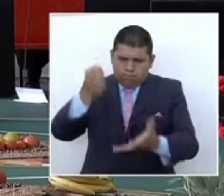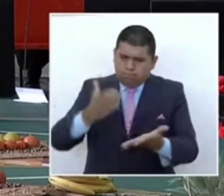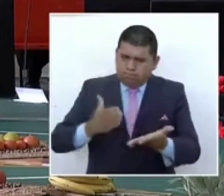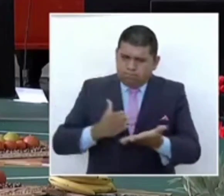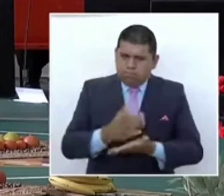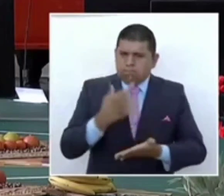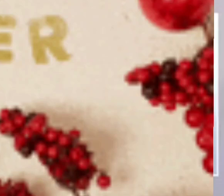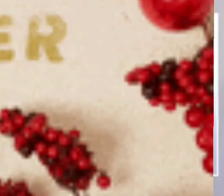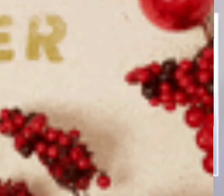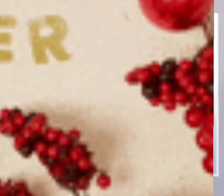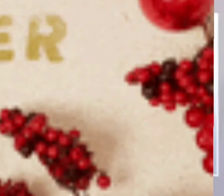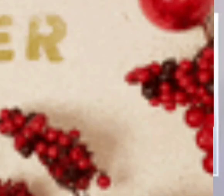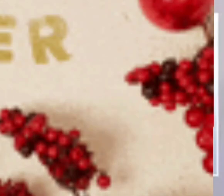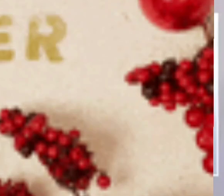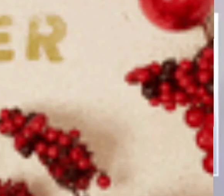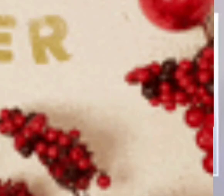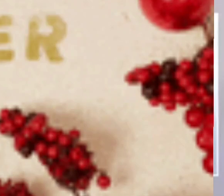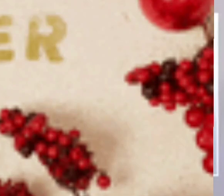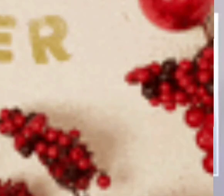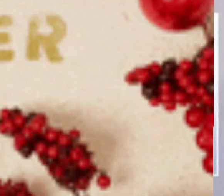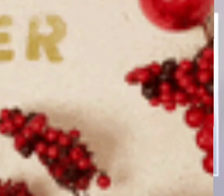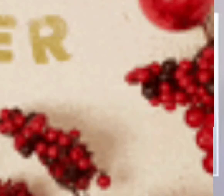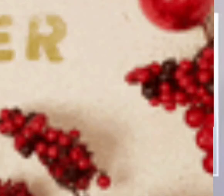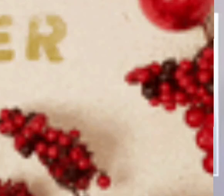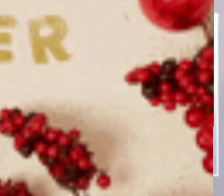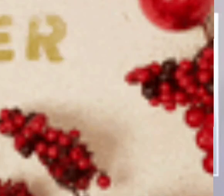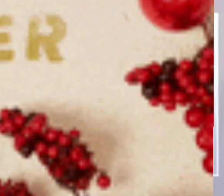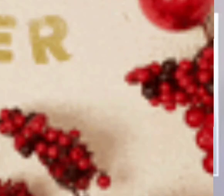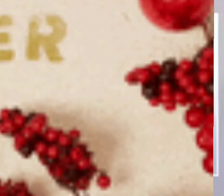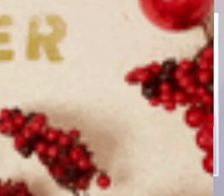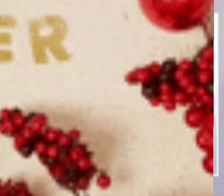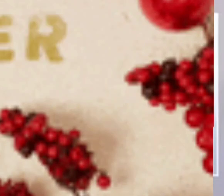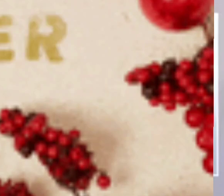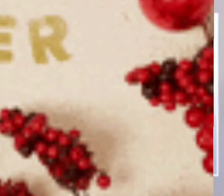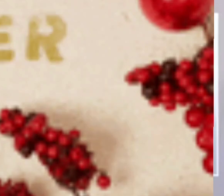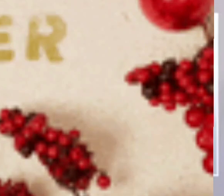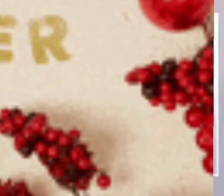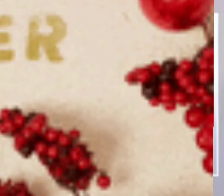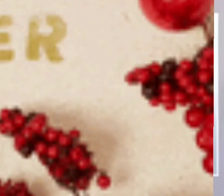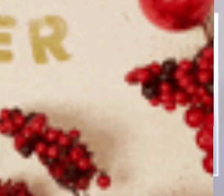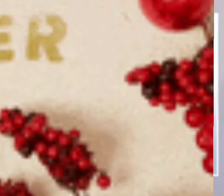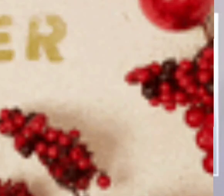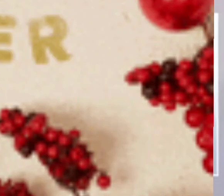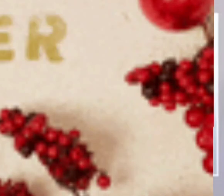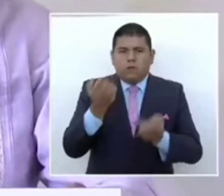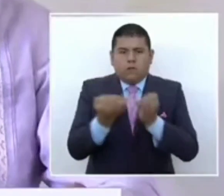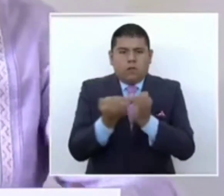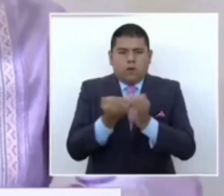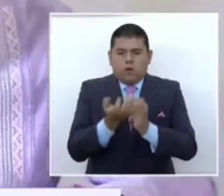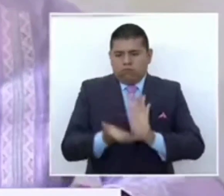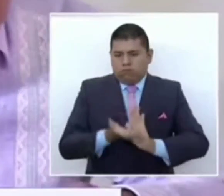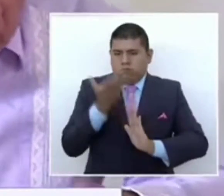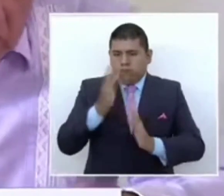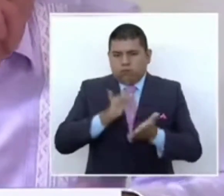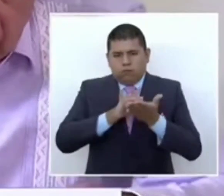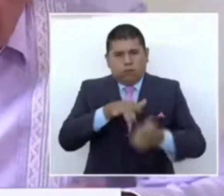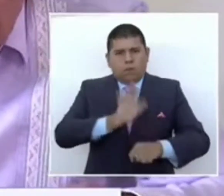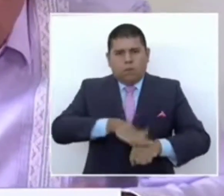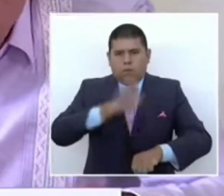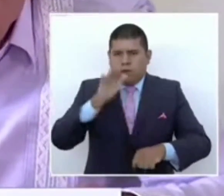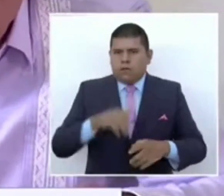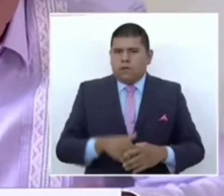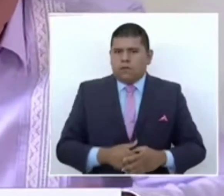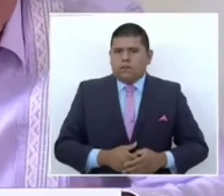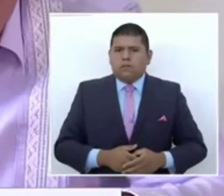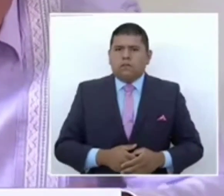a incrementar. No olvides suscribirte y compartir el video. Esos apoyos,